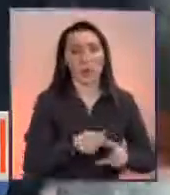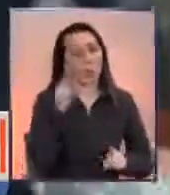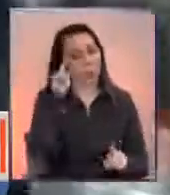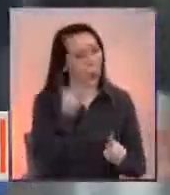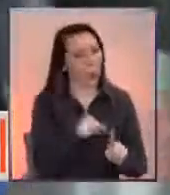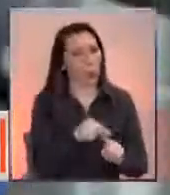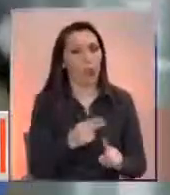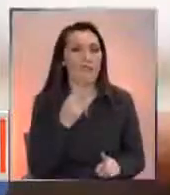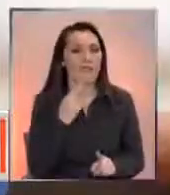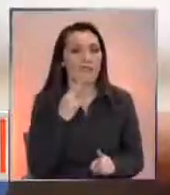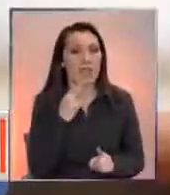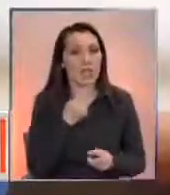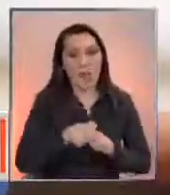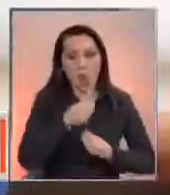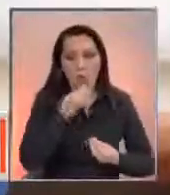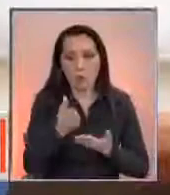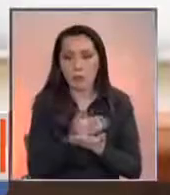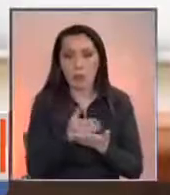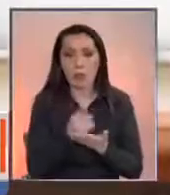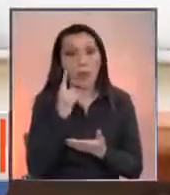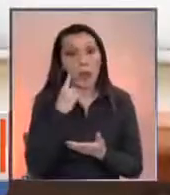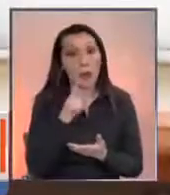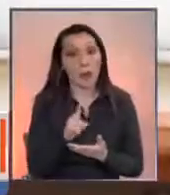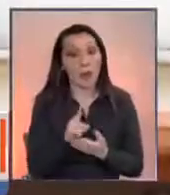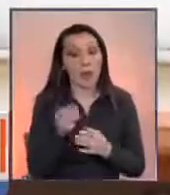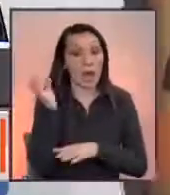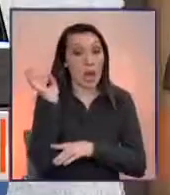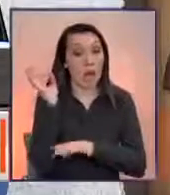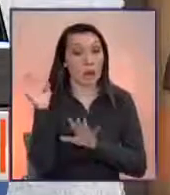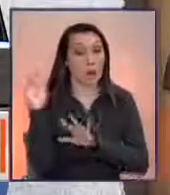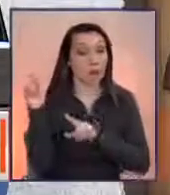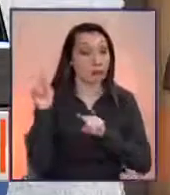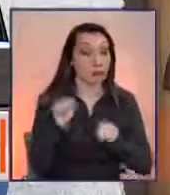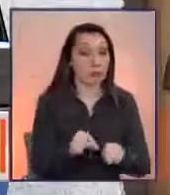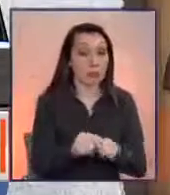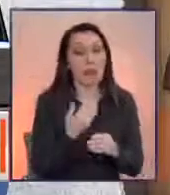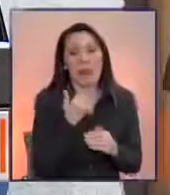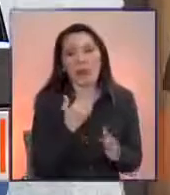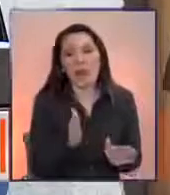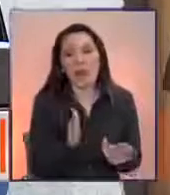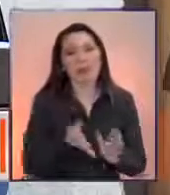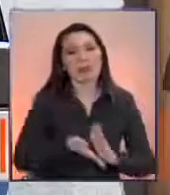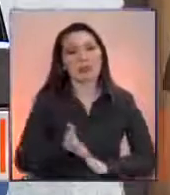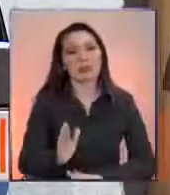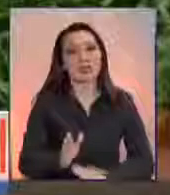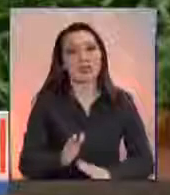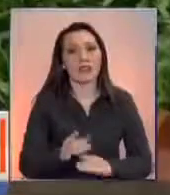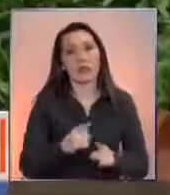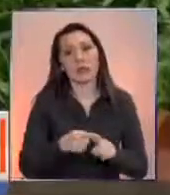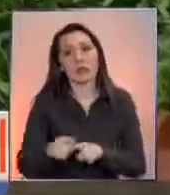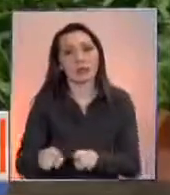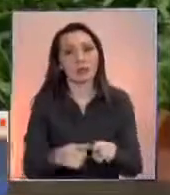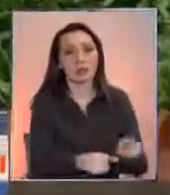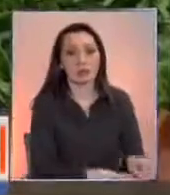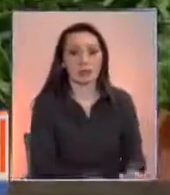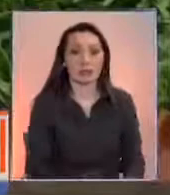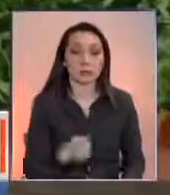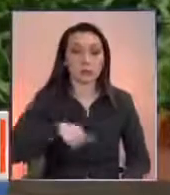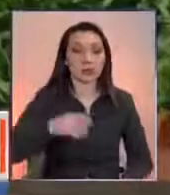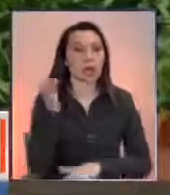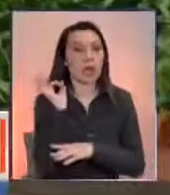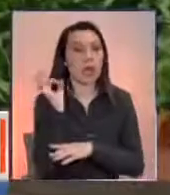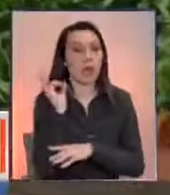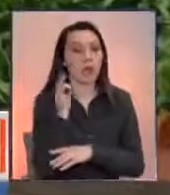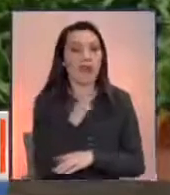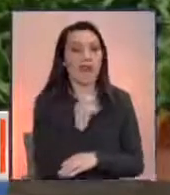vinos y gastronomía, pero a la hora de reunirse el panorama es diferente. Se van de tapas. Nosotros nos reunimos bastante